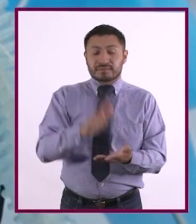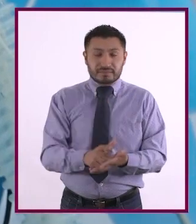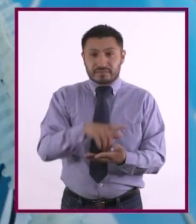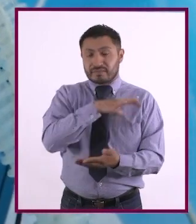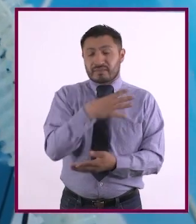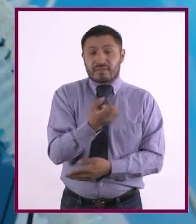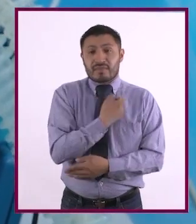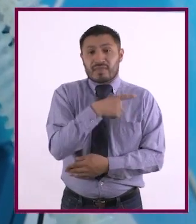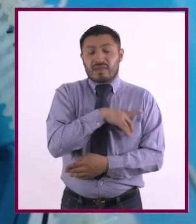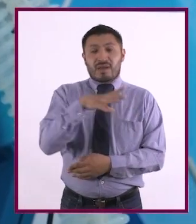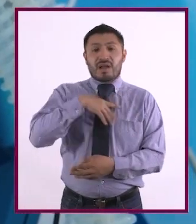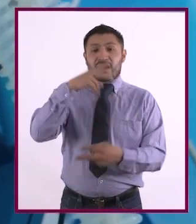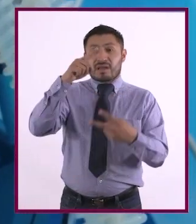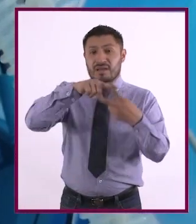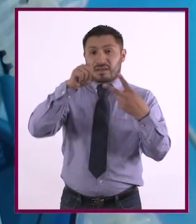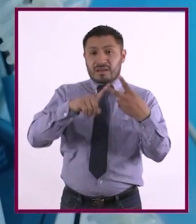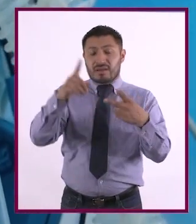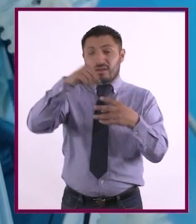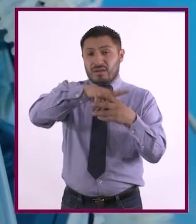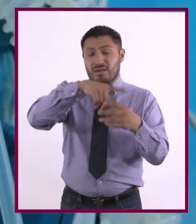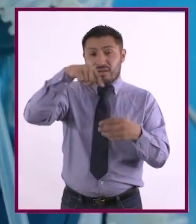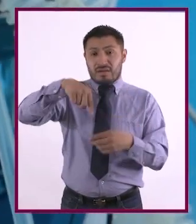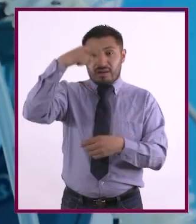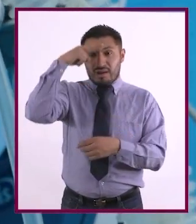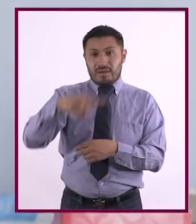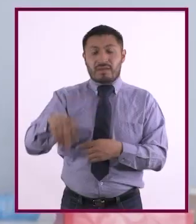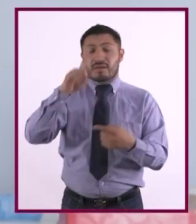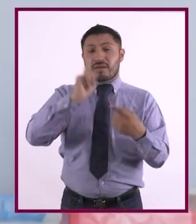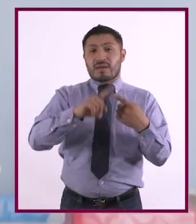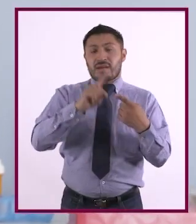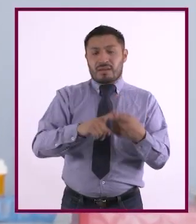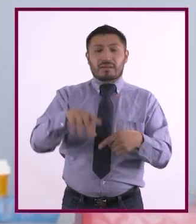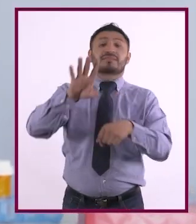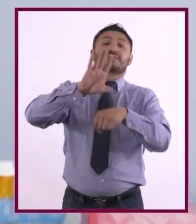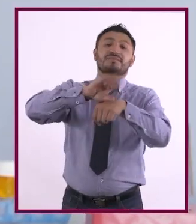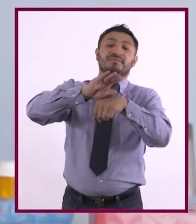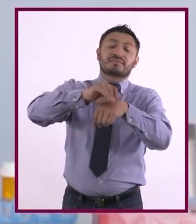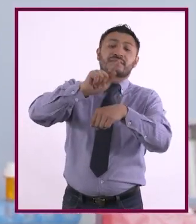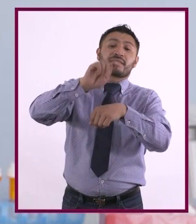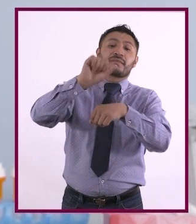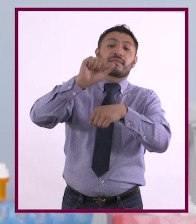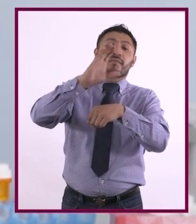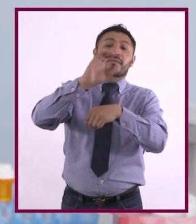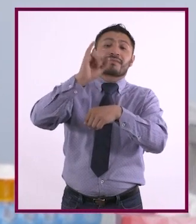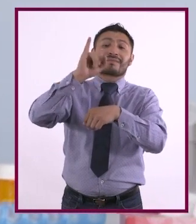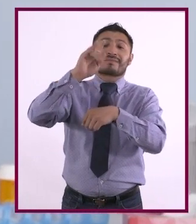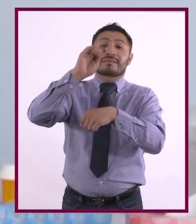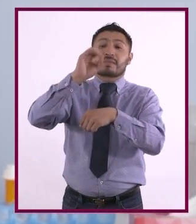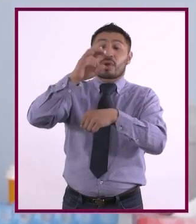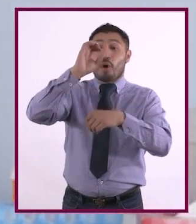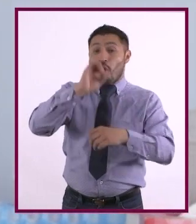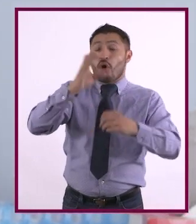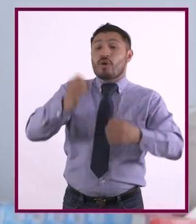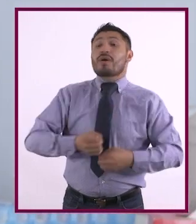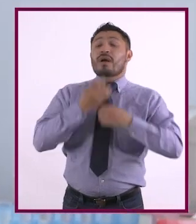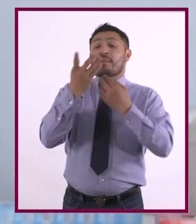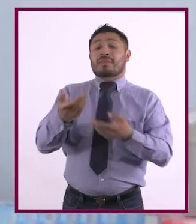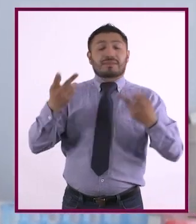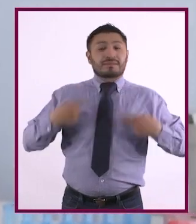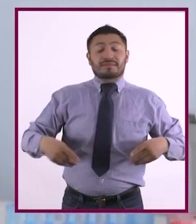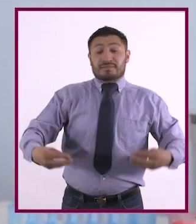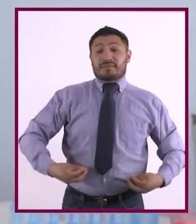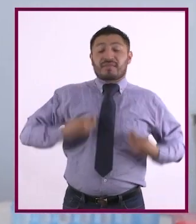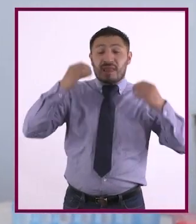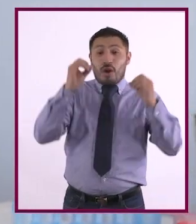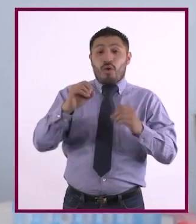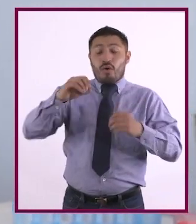formas de donar órganos en México. La primera, a través del consentimiento tácito o expreso de la persona para que en vida o después